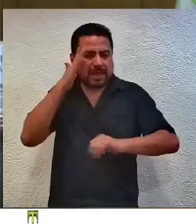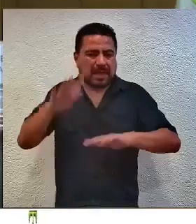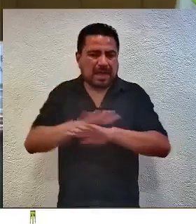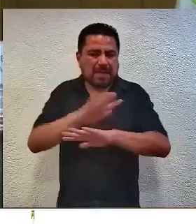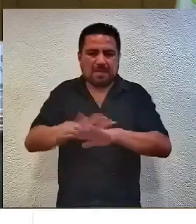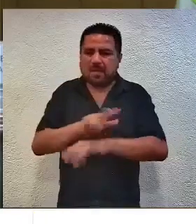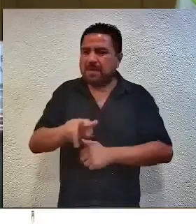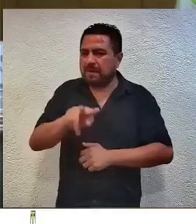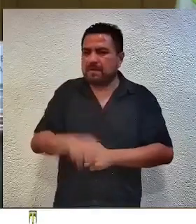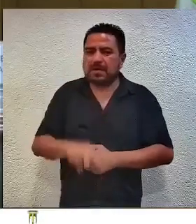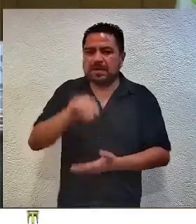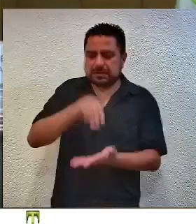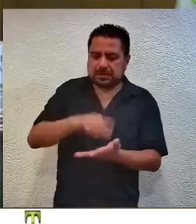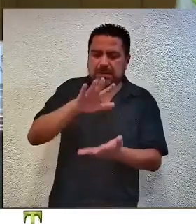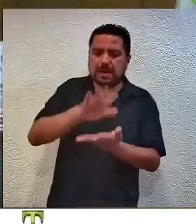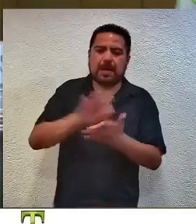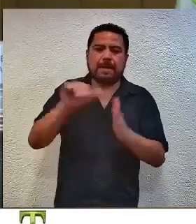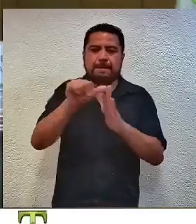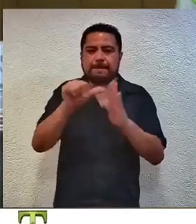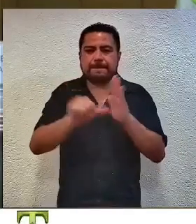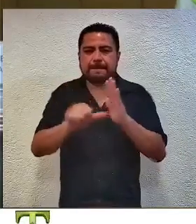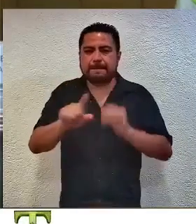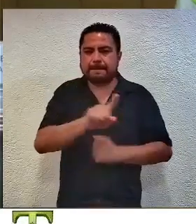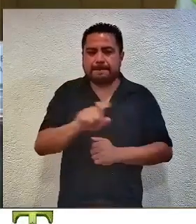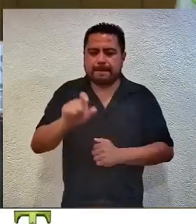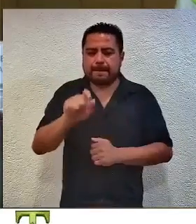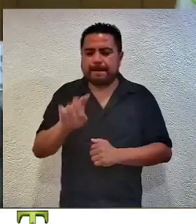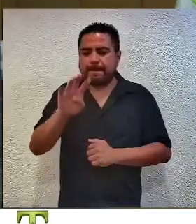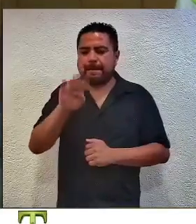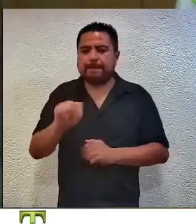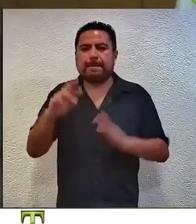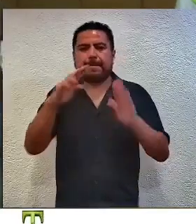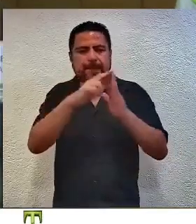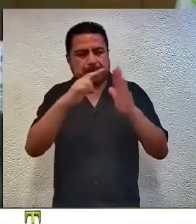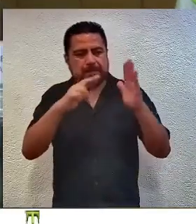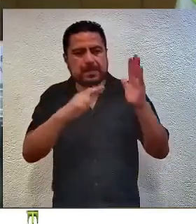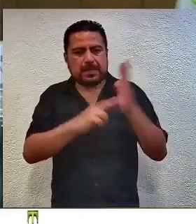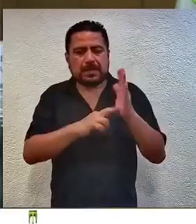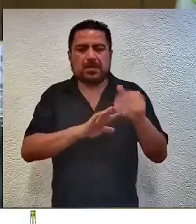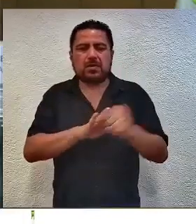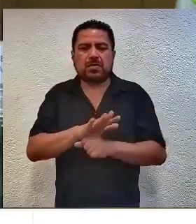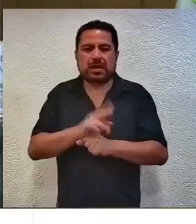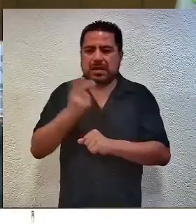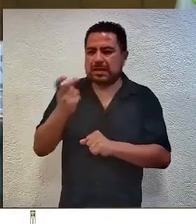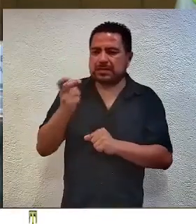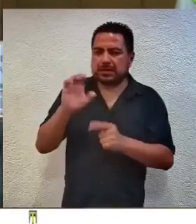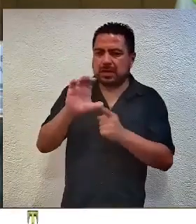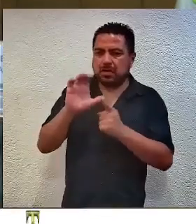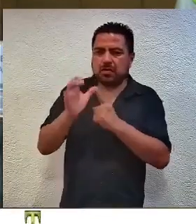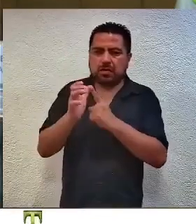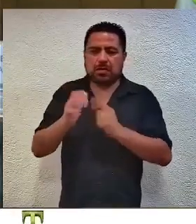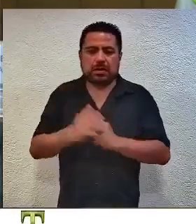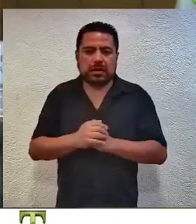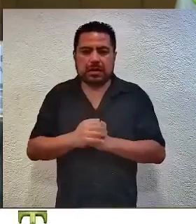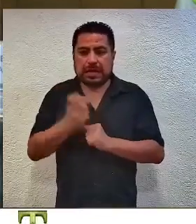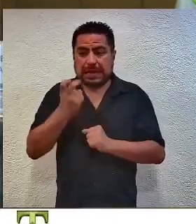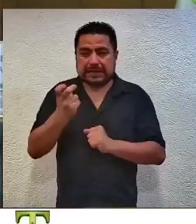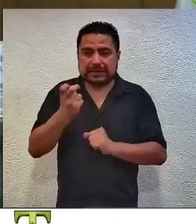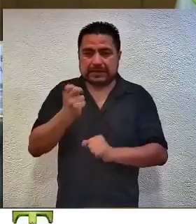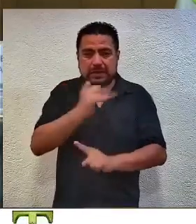verdadero establecida en el artículo 129 del reglamento de esa comisión. Ese es el